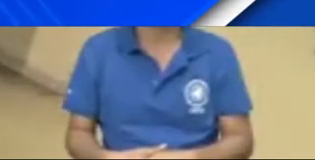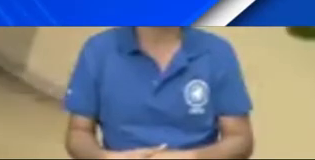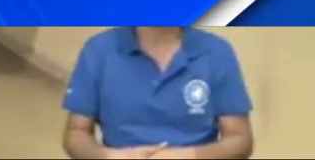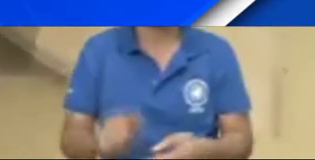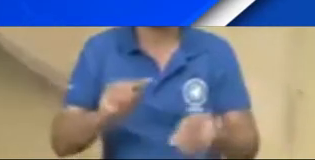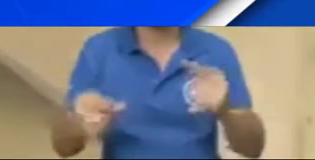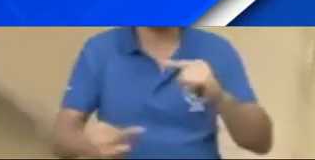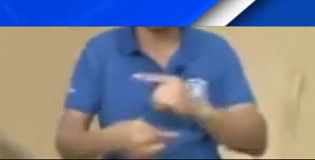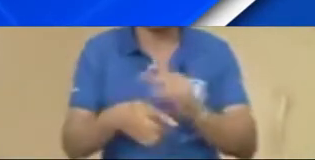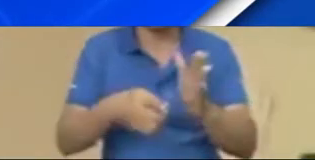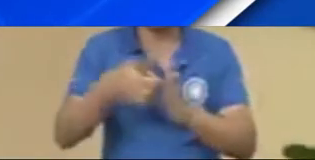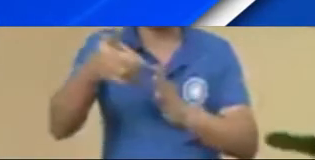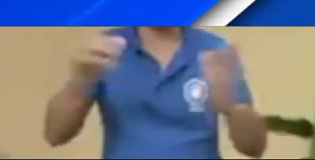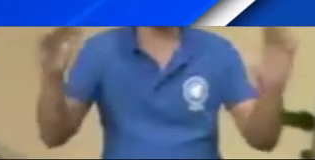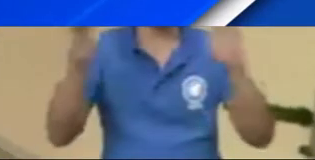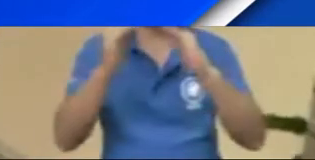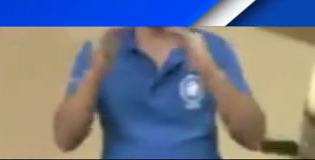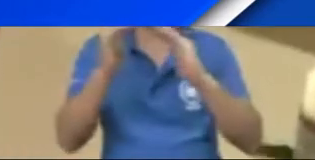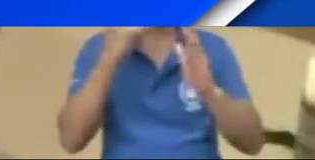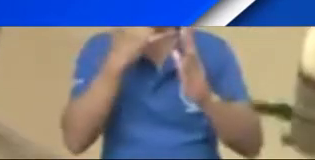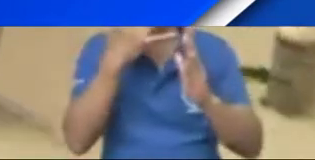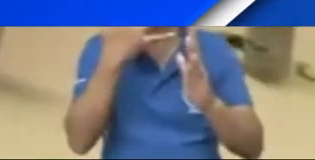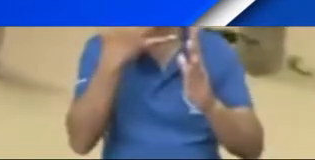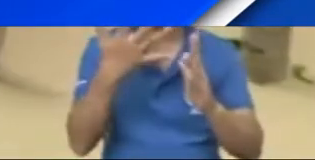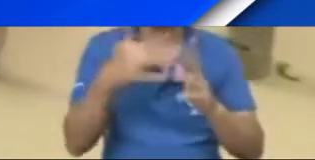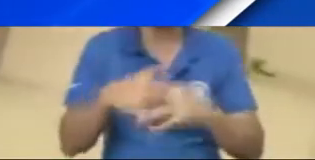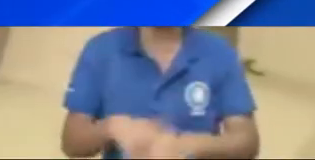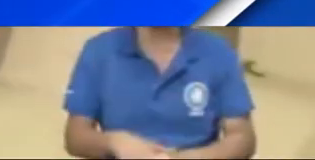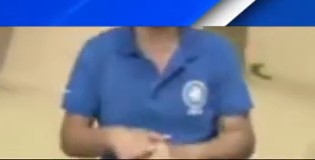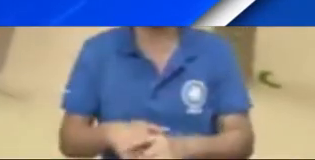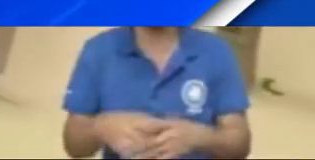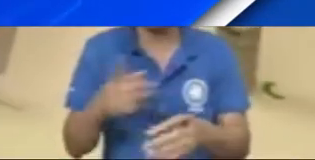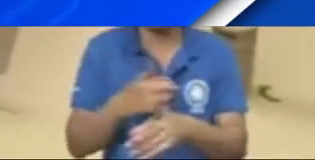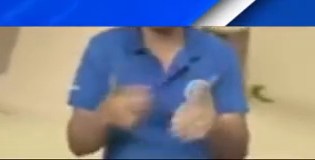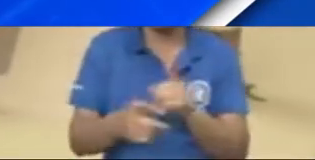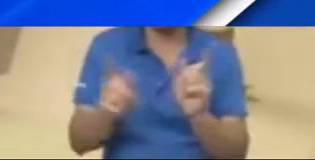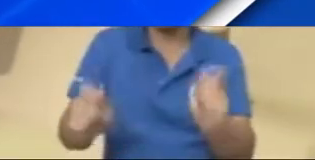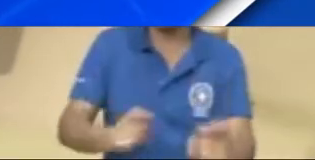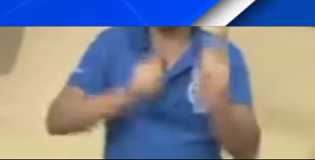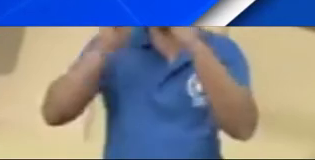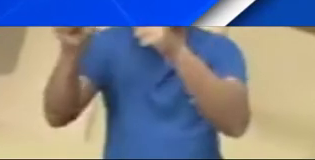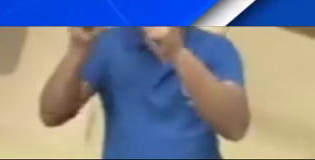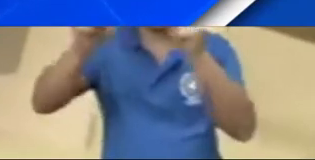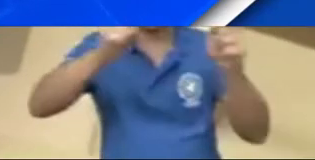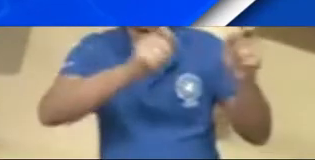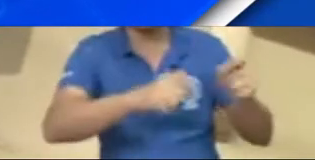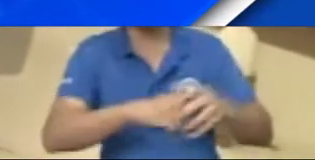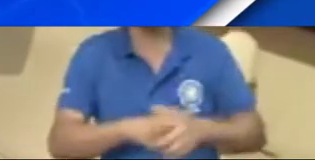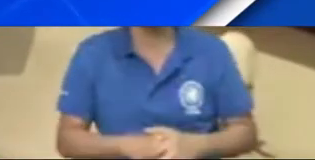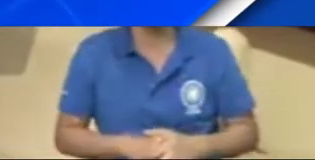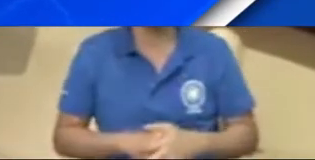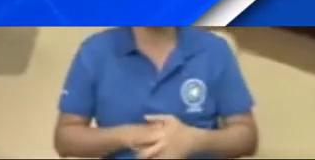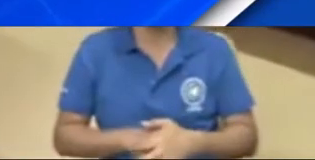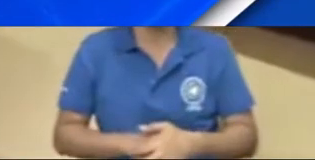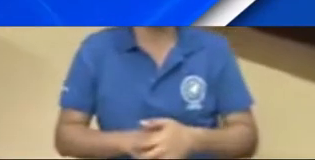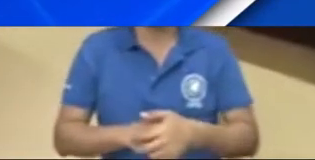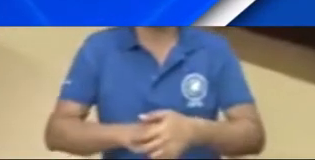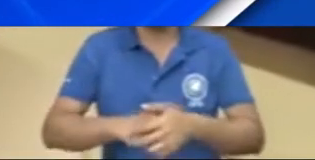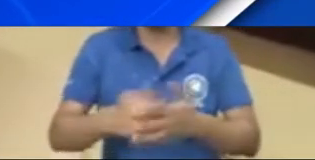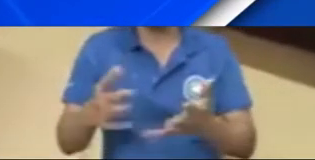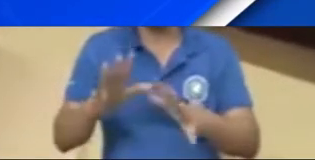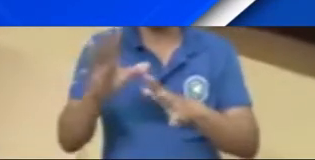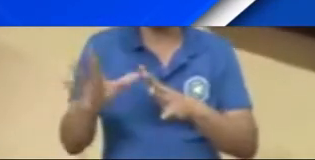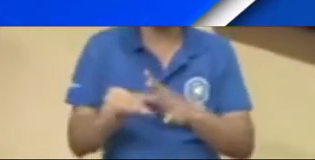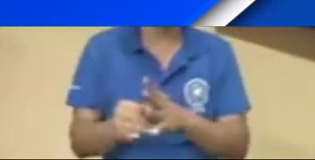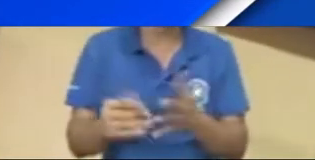nuestro cambio de domicilio. ¿Por qué? Porque nosotros tenemos que entregarle a los partidos políticos la cartografía, que